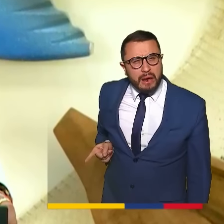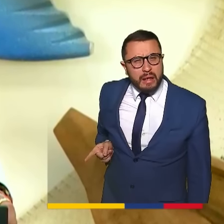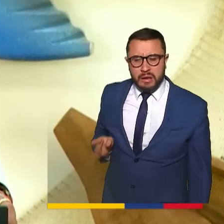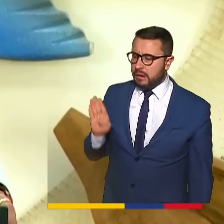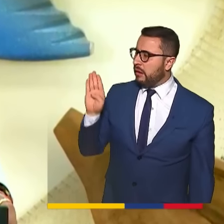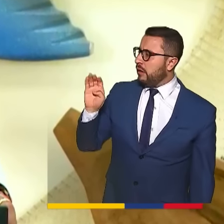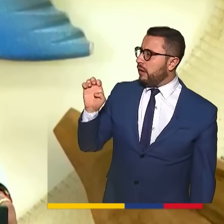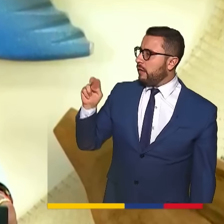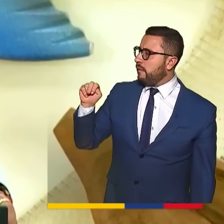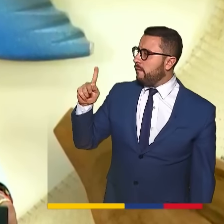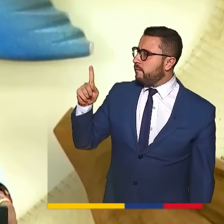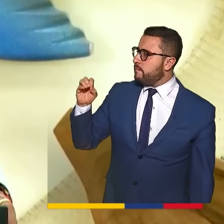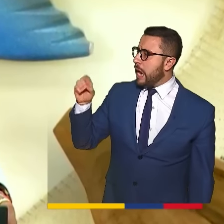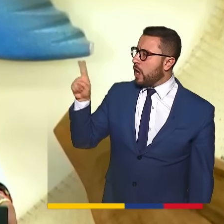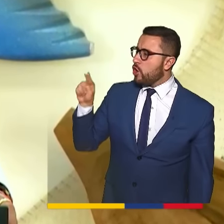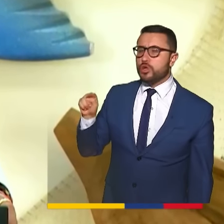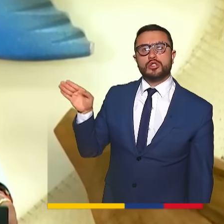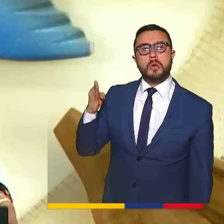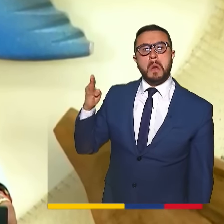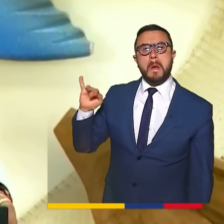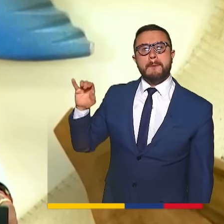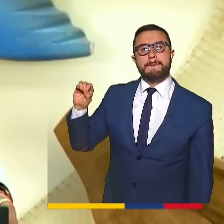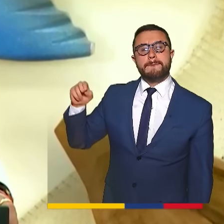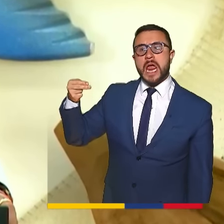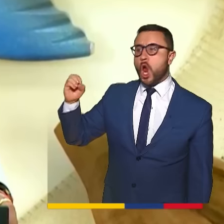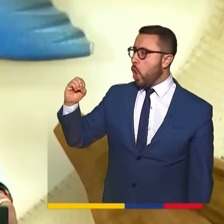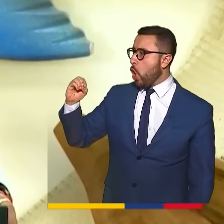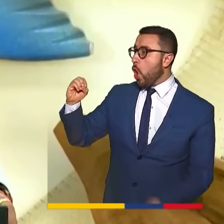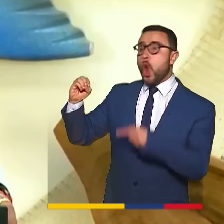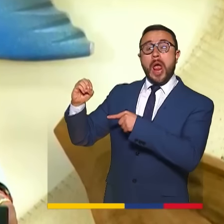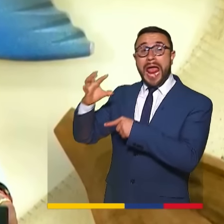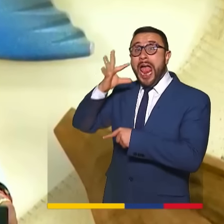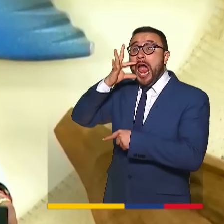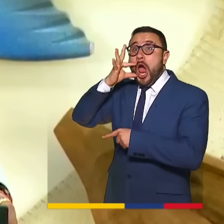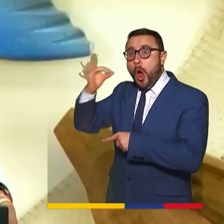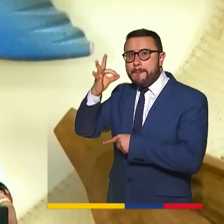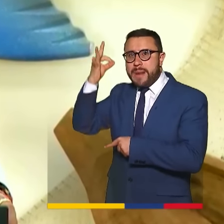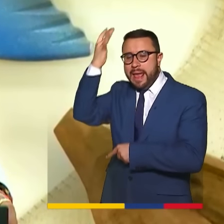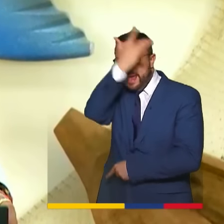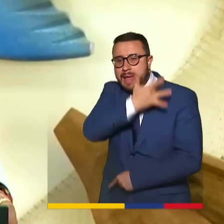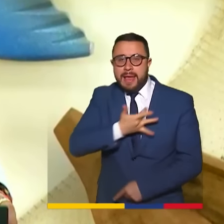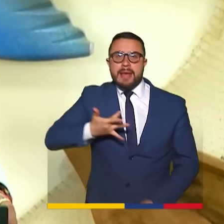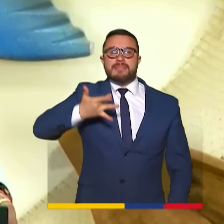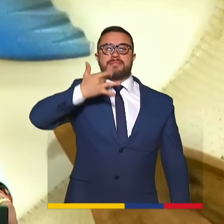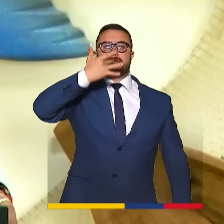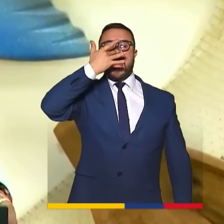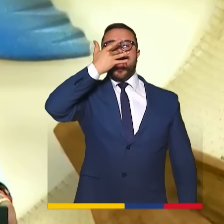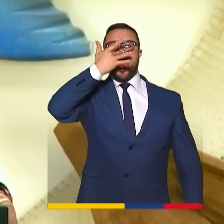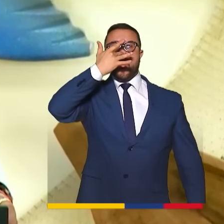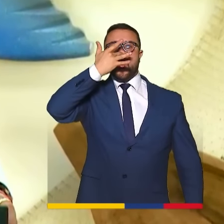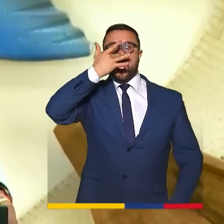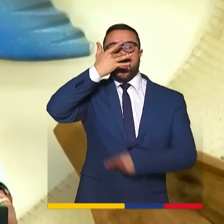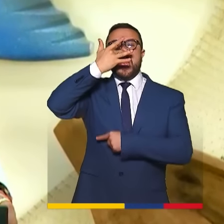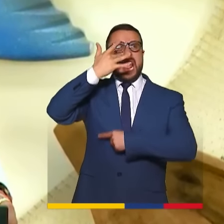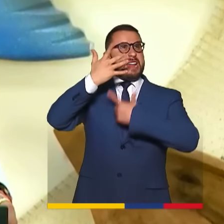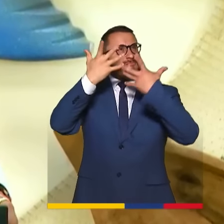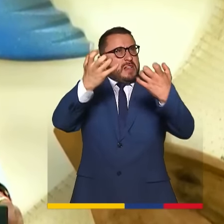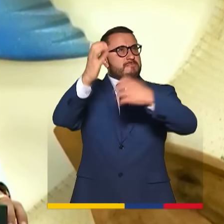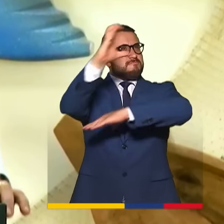el libertador de color negra, como negra, era el color de José